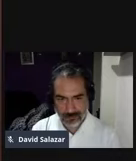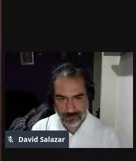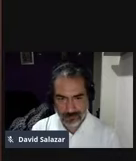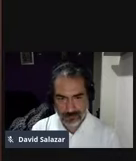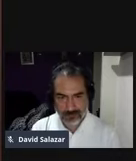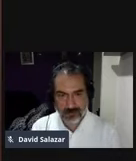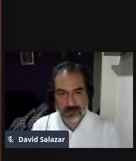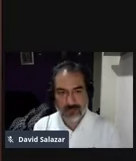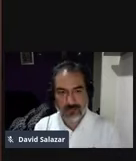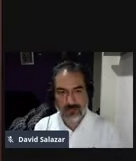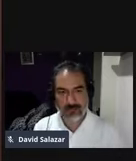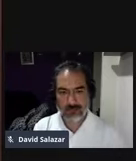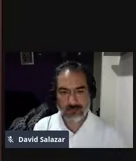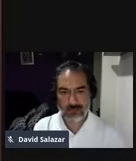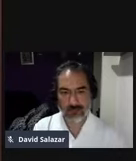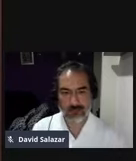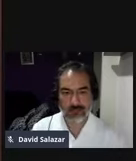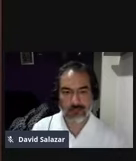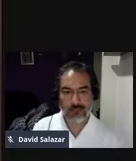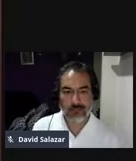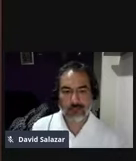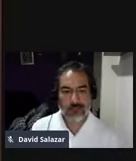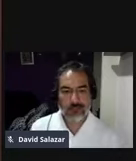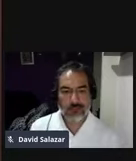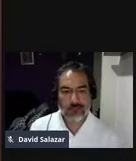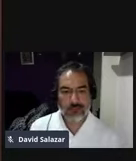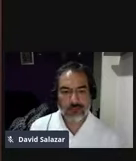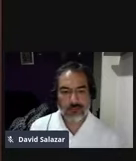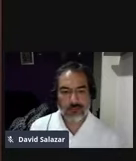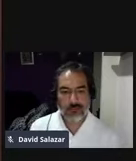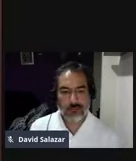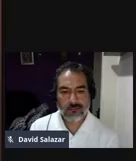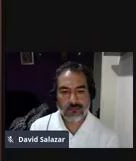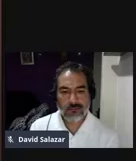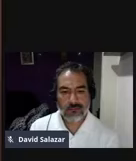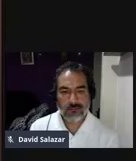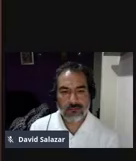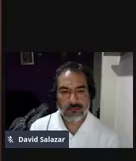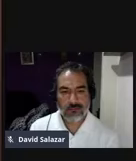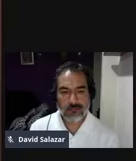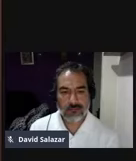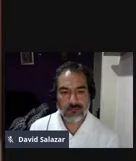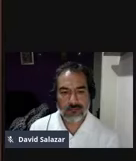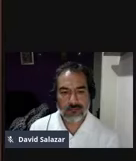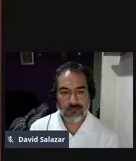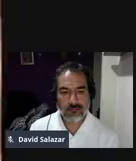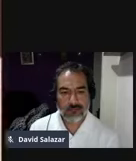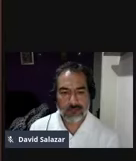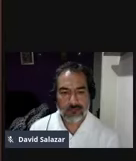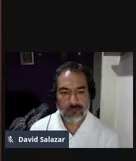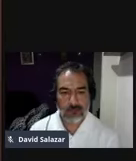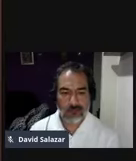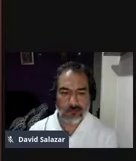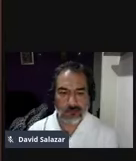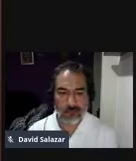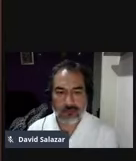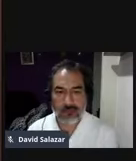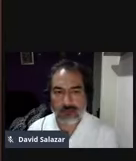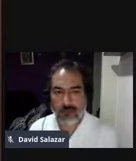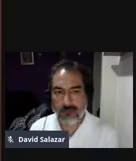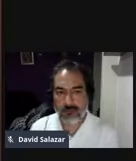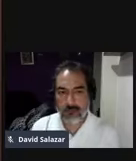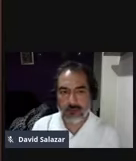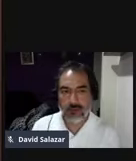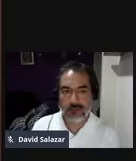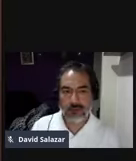cuidado, ¿no? En el supermercado, híjole, ¿no? La gente que está sirviendo la comida sin cubrebocas, o sea, es decir,